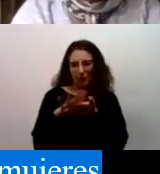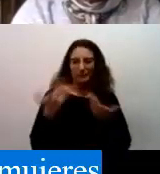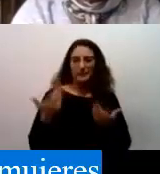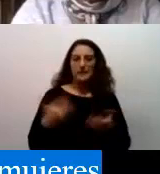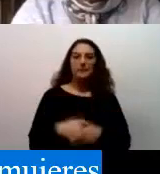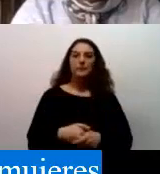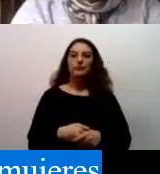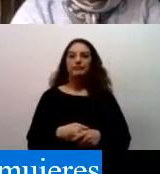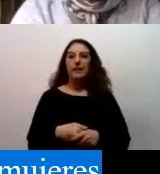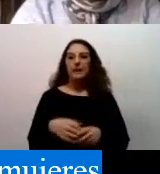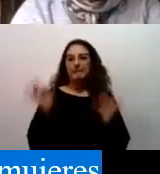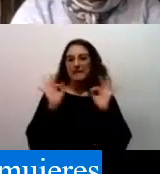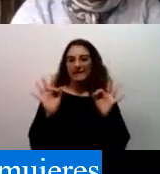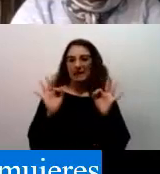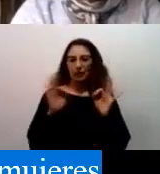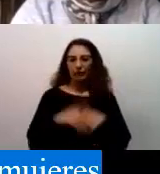Perfecto.